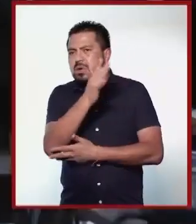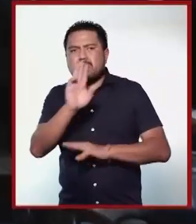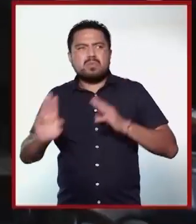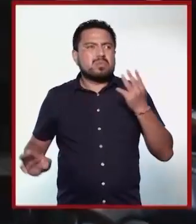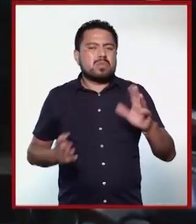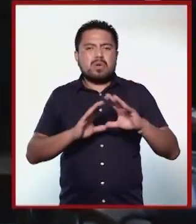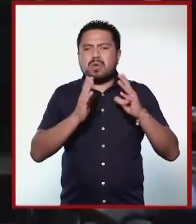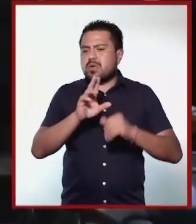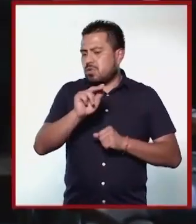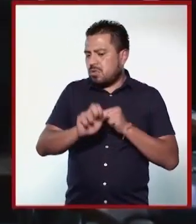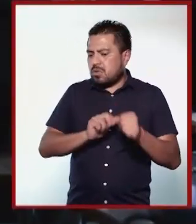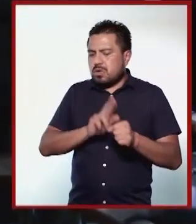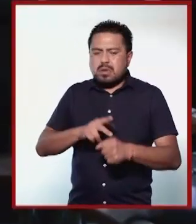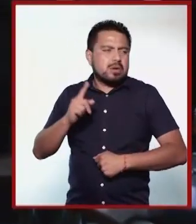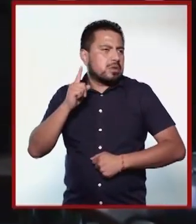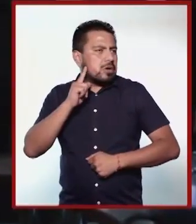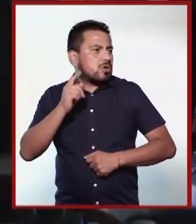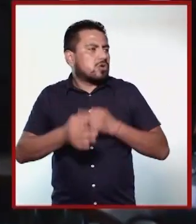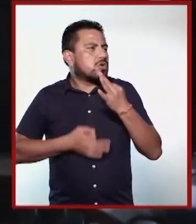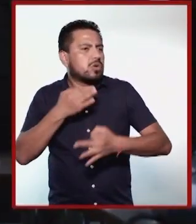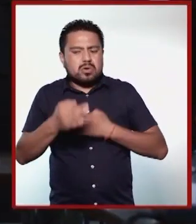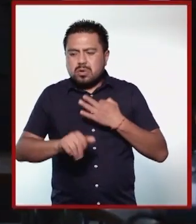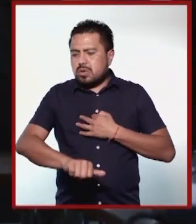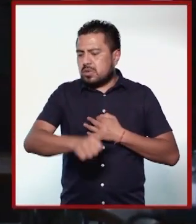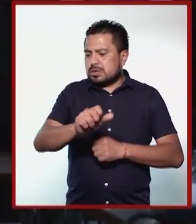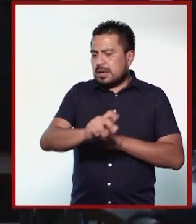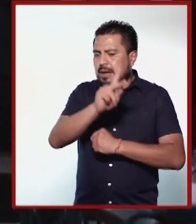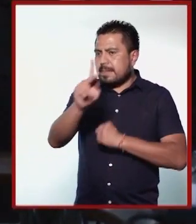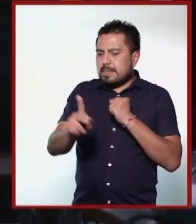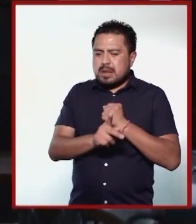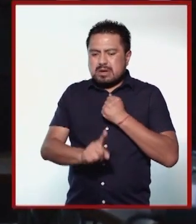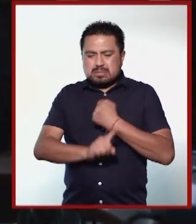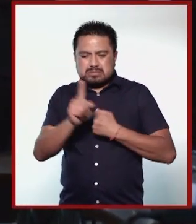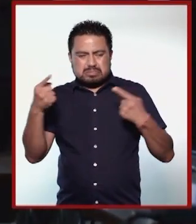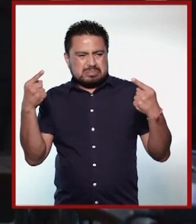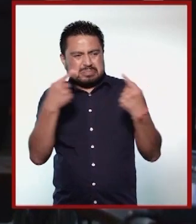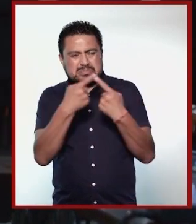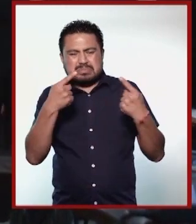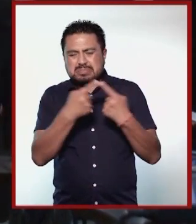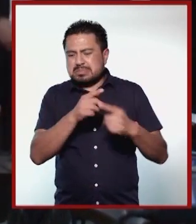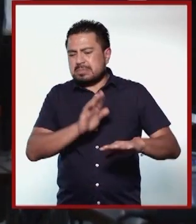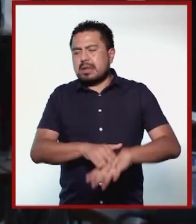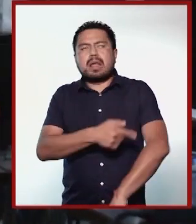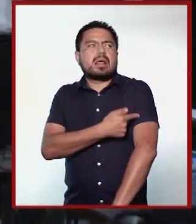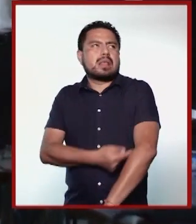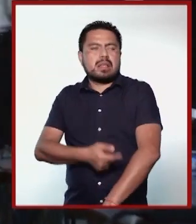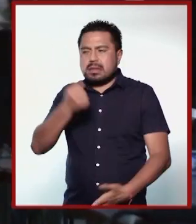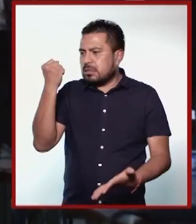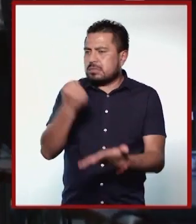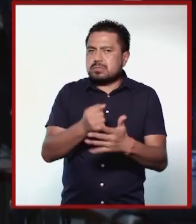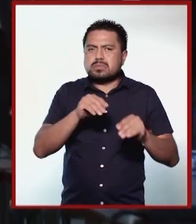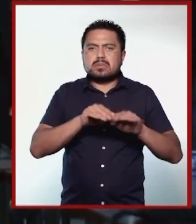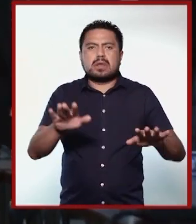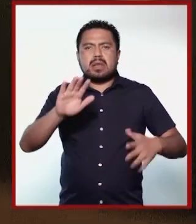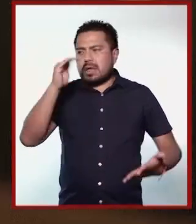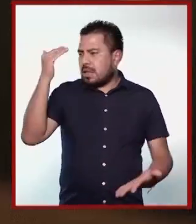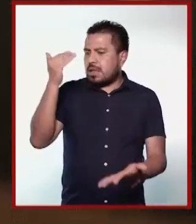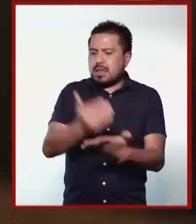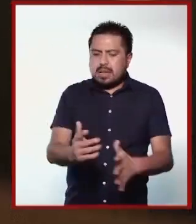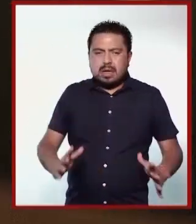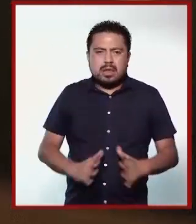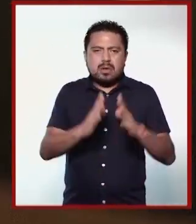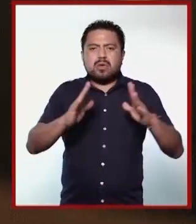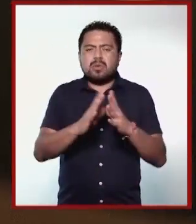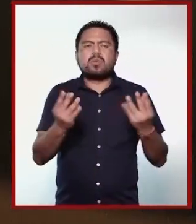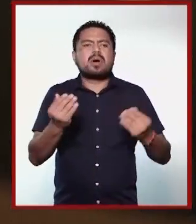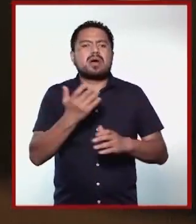Pero no es normal escuchar en las noticias que 11 países en conflictos de larga duración han declarado un alto al fuego. ¿Cuántas